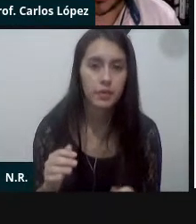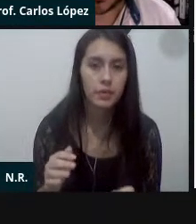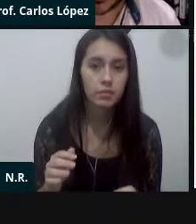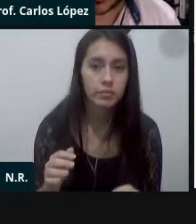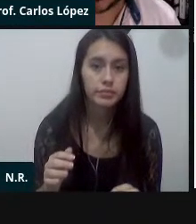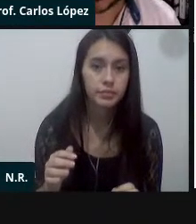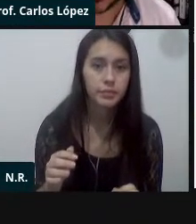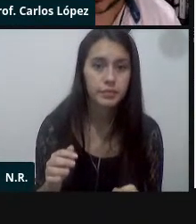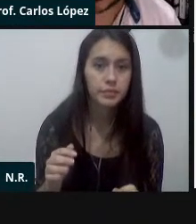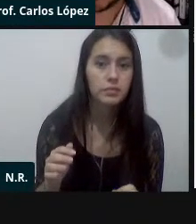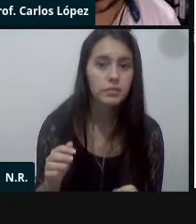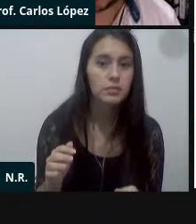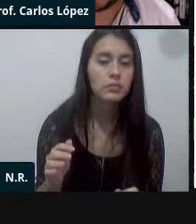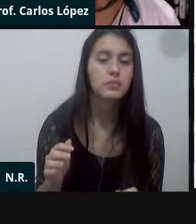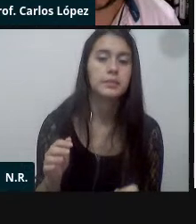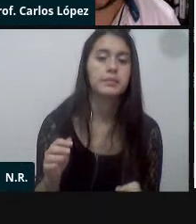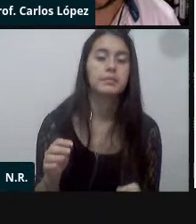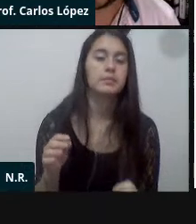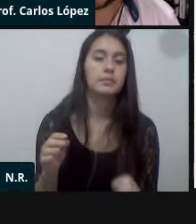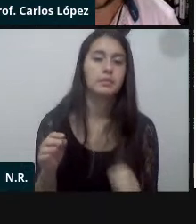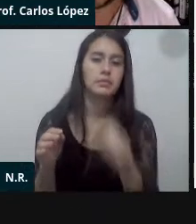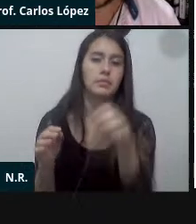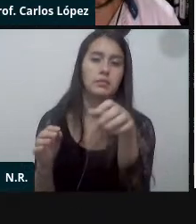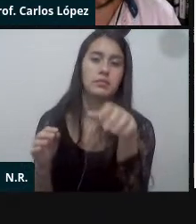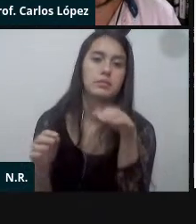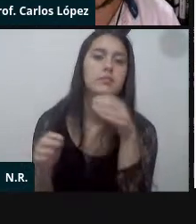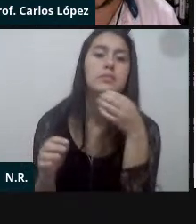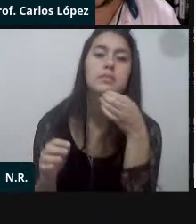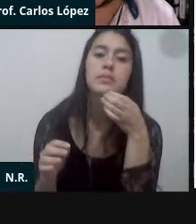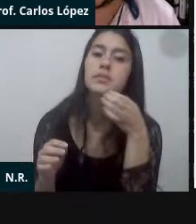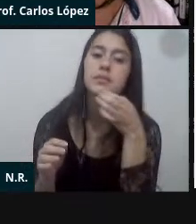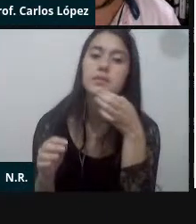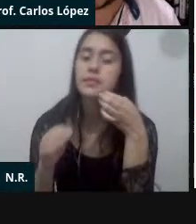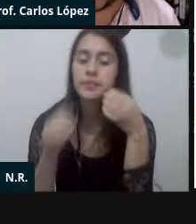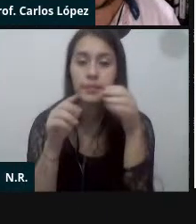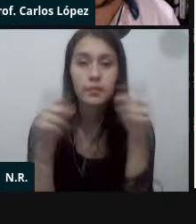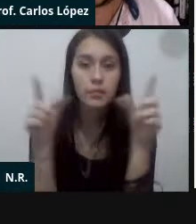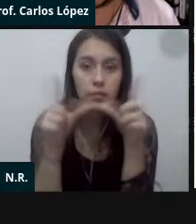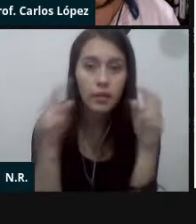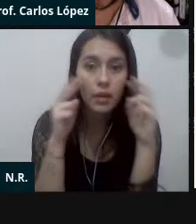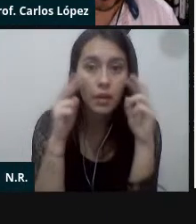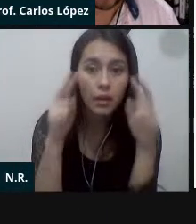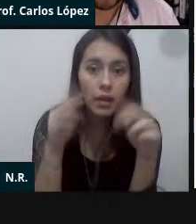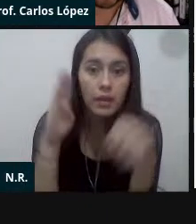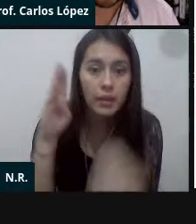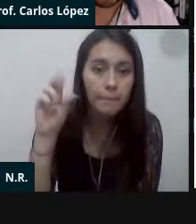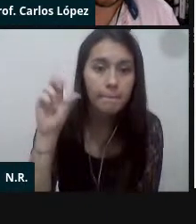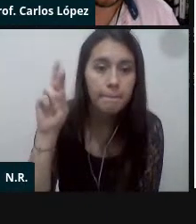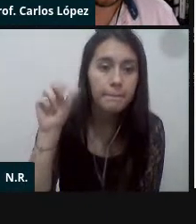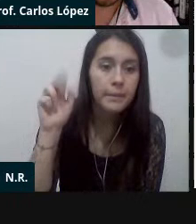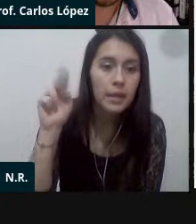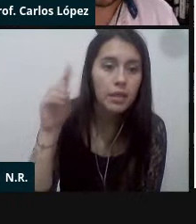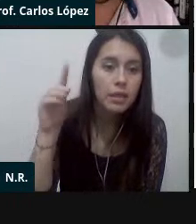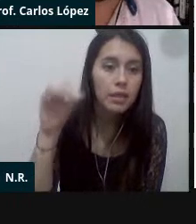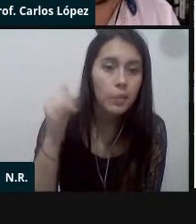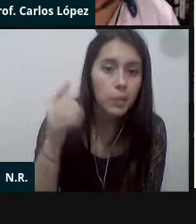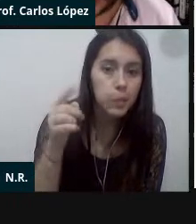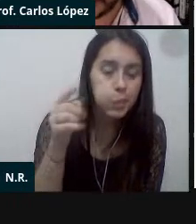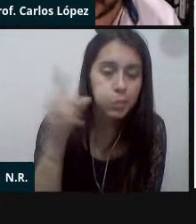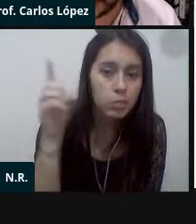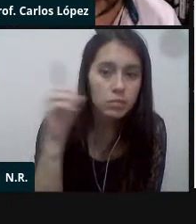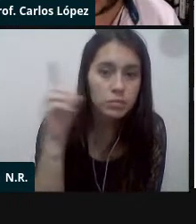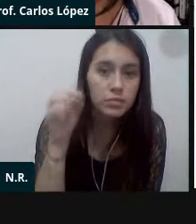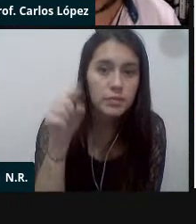viendo mi pantalla? Sí, están viendo, perdón. Sí, aquí está en donde dice brand. ¿Lo están viendo? Sí.